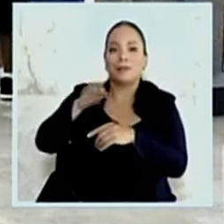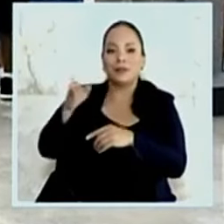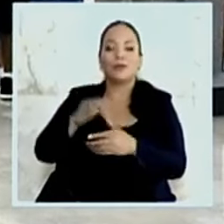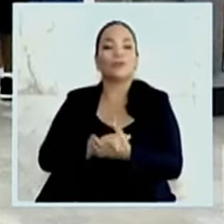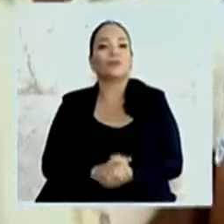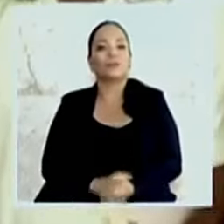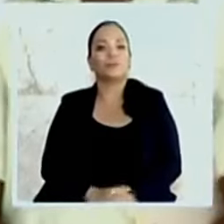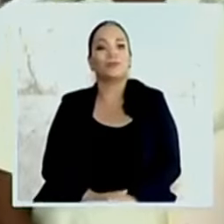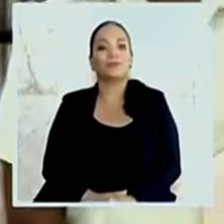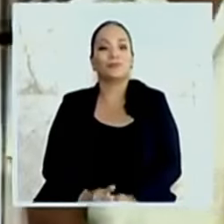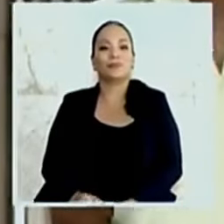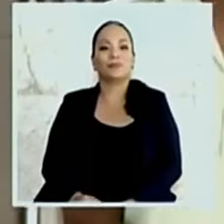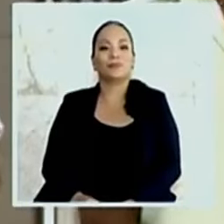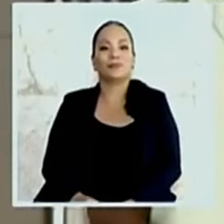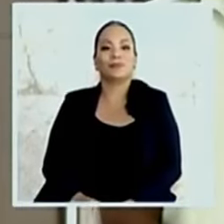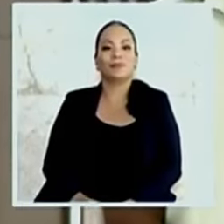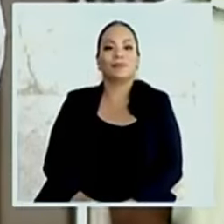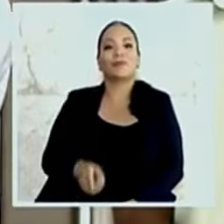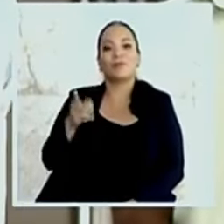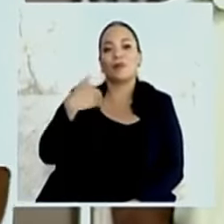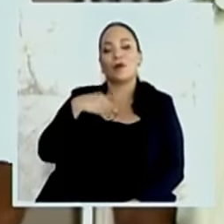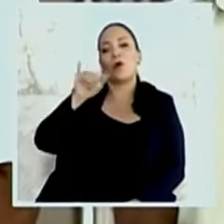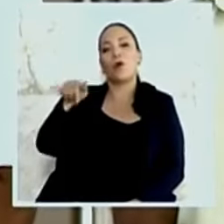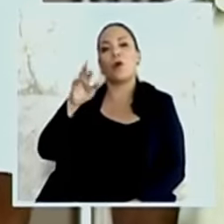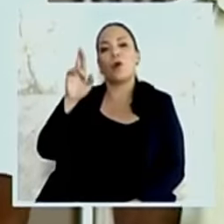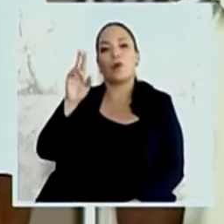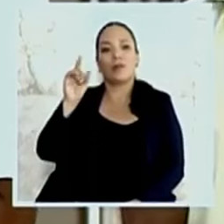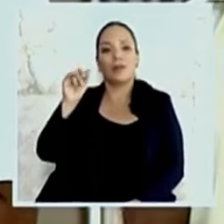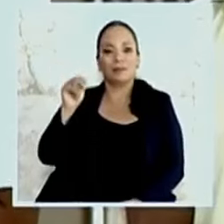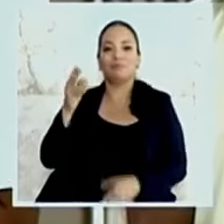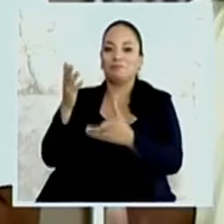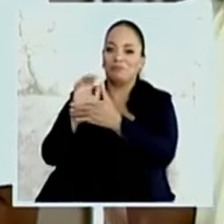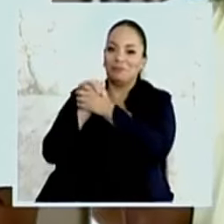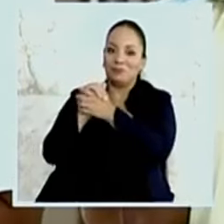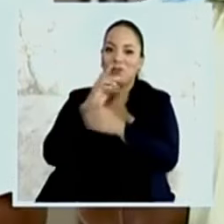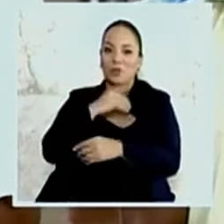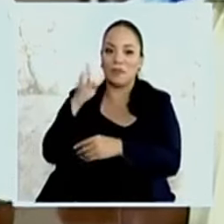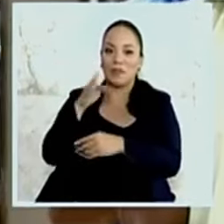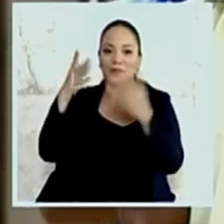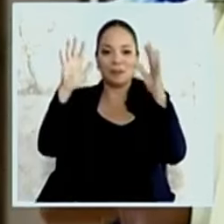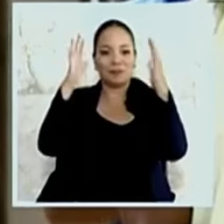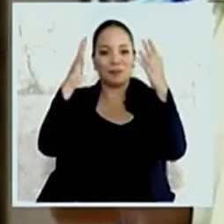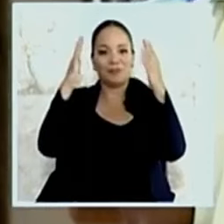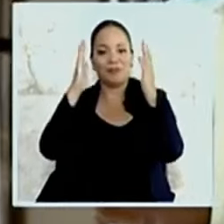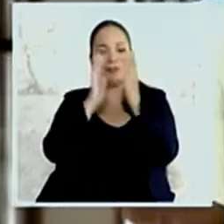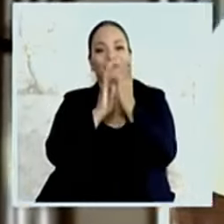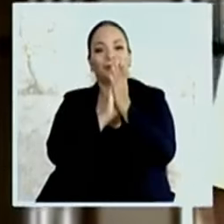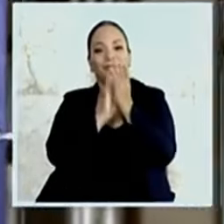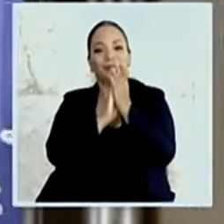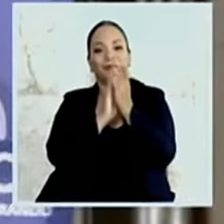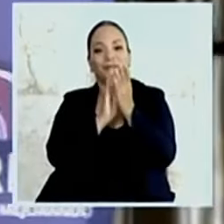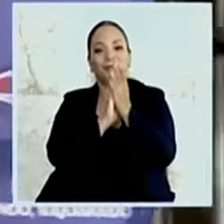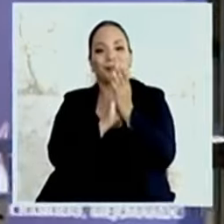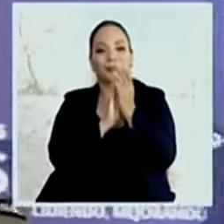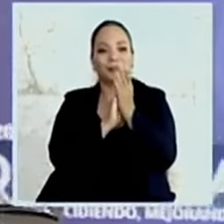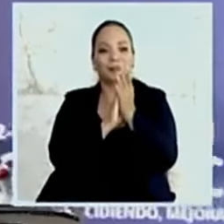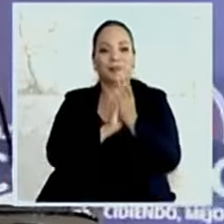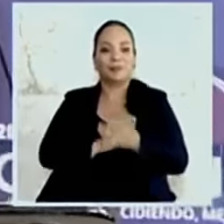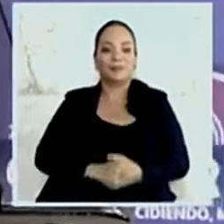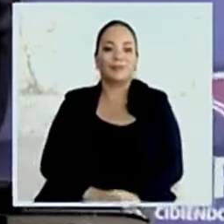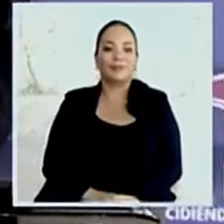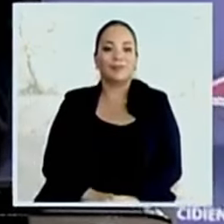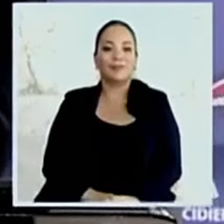No, que nos bendiga a todos, no solo a medio guardia, a todos. Y a don Jonás Gómez. Mucho gusto,